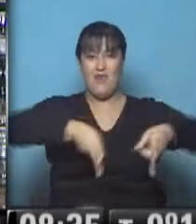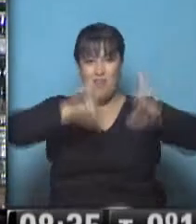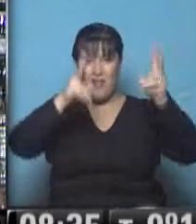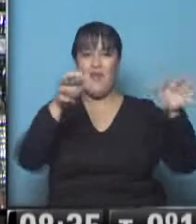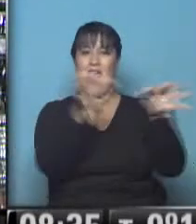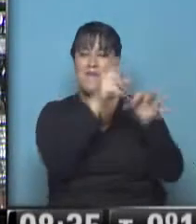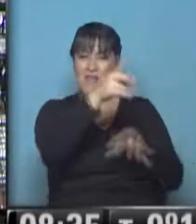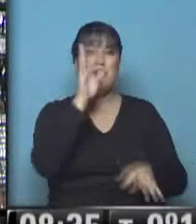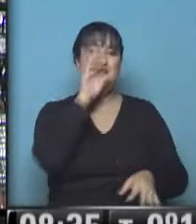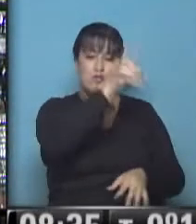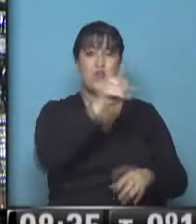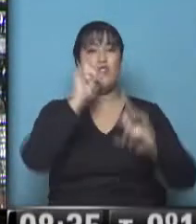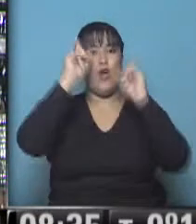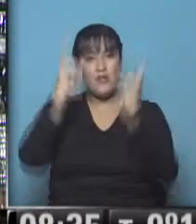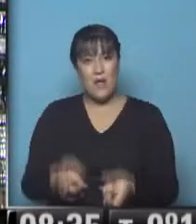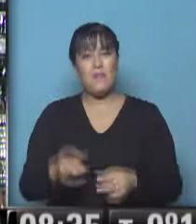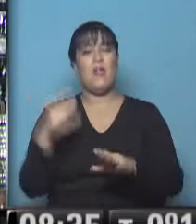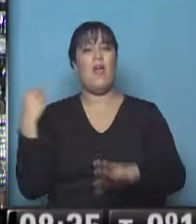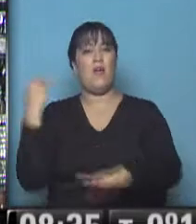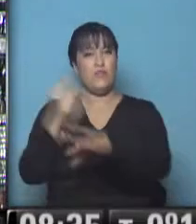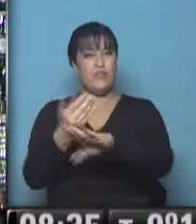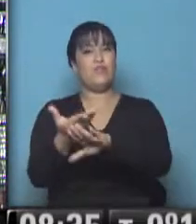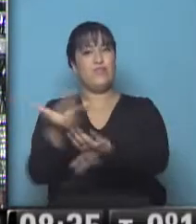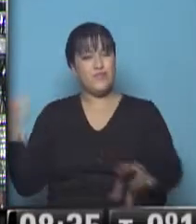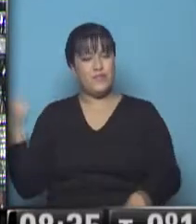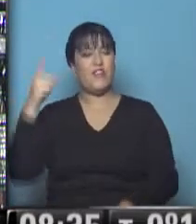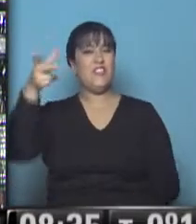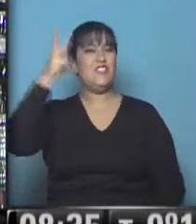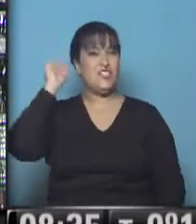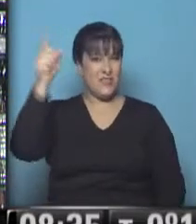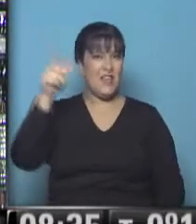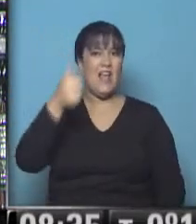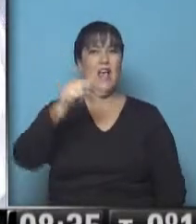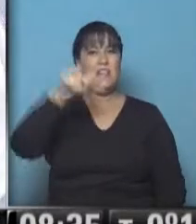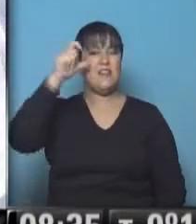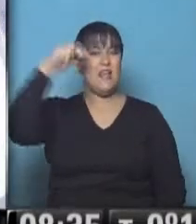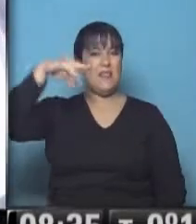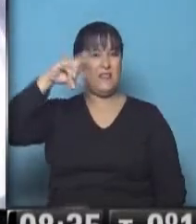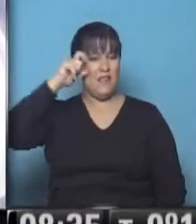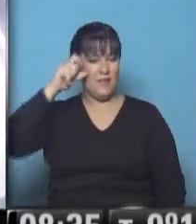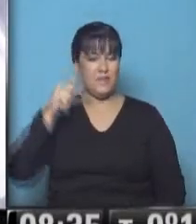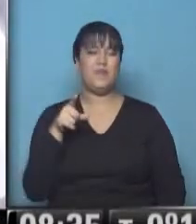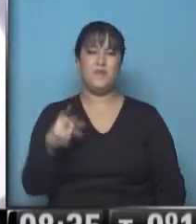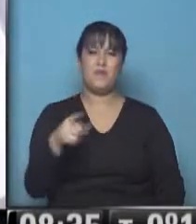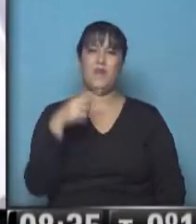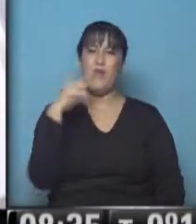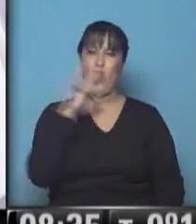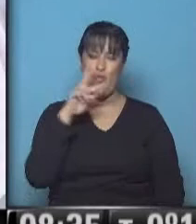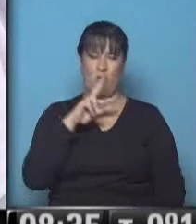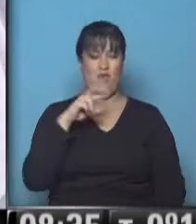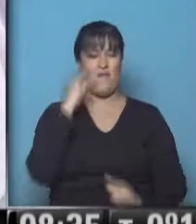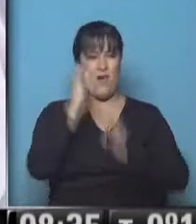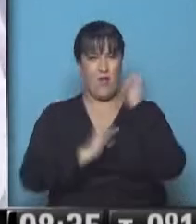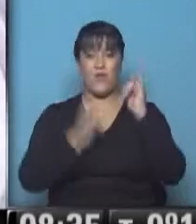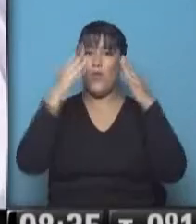y también en el derrocamiento del presidente haciendo en chile dos de los temas que trataban con nosotros del mal usan y qué tal tema muy buenos días qué tal bien